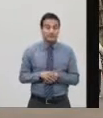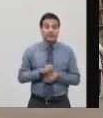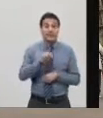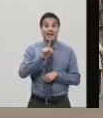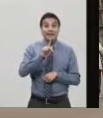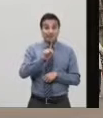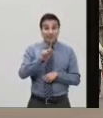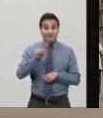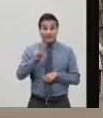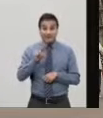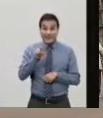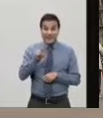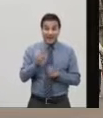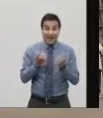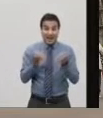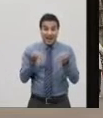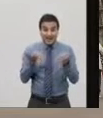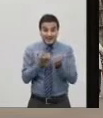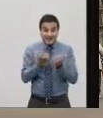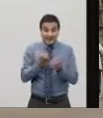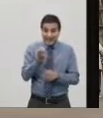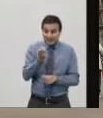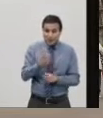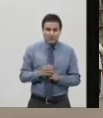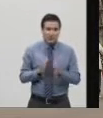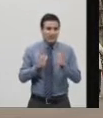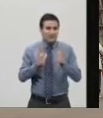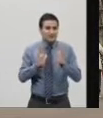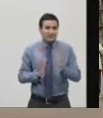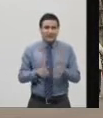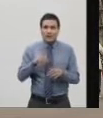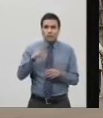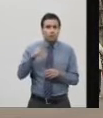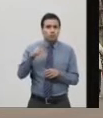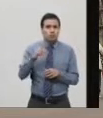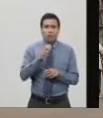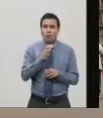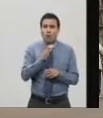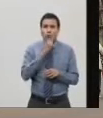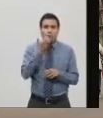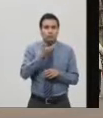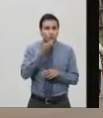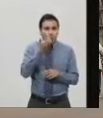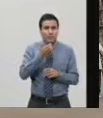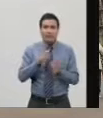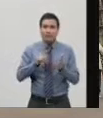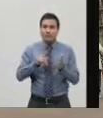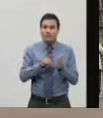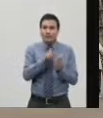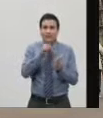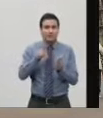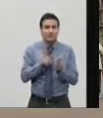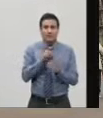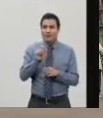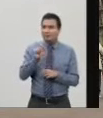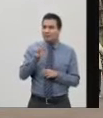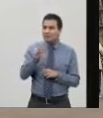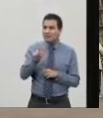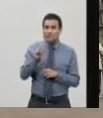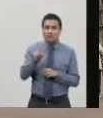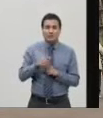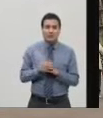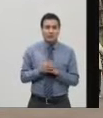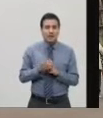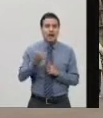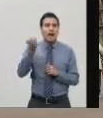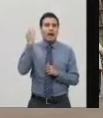Verde se constituye ya en una constante forma de actuar en cada proceso electoral, como lo demuestra el